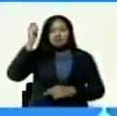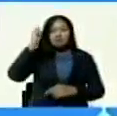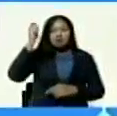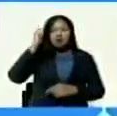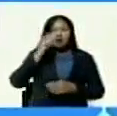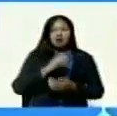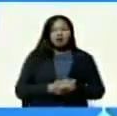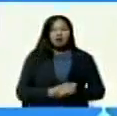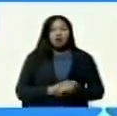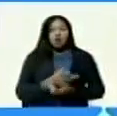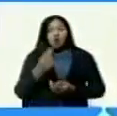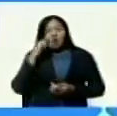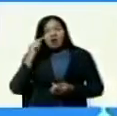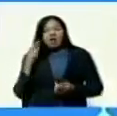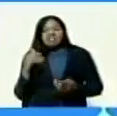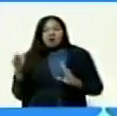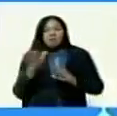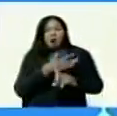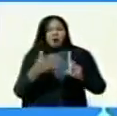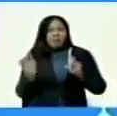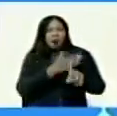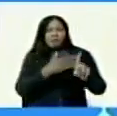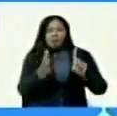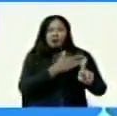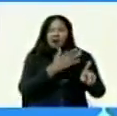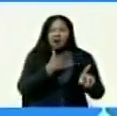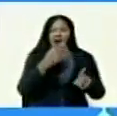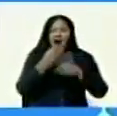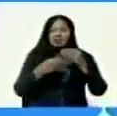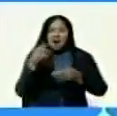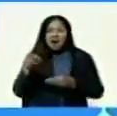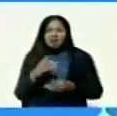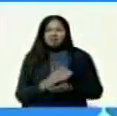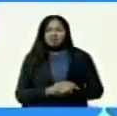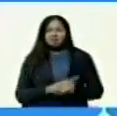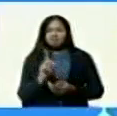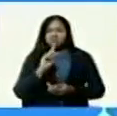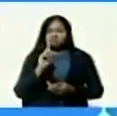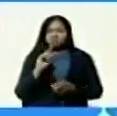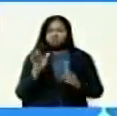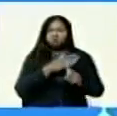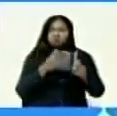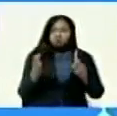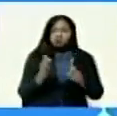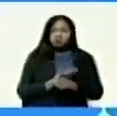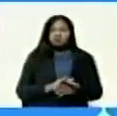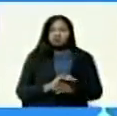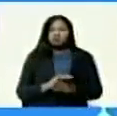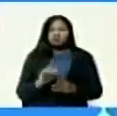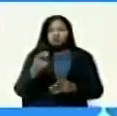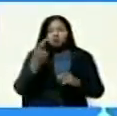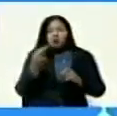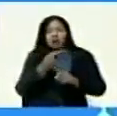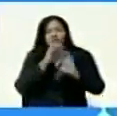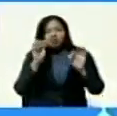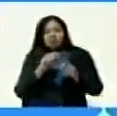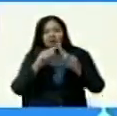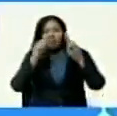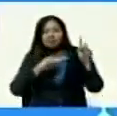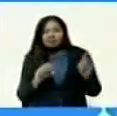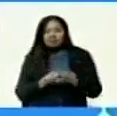estos atajos violentos de atacar y sabotear y boicotear el sistema eléctrico,